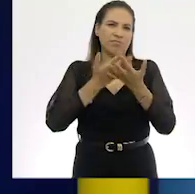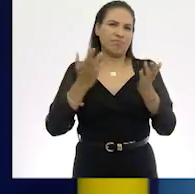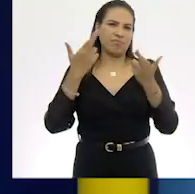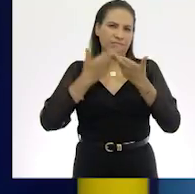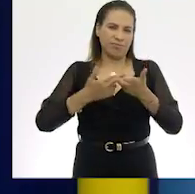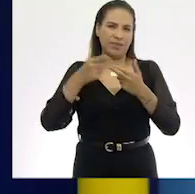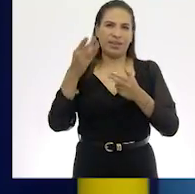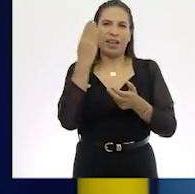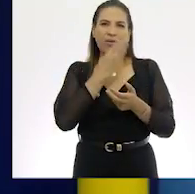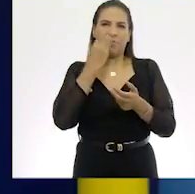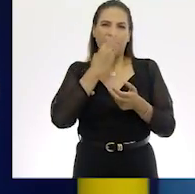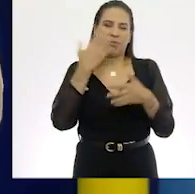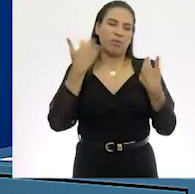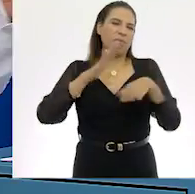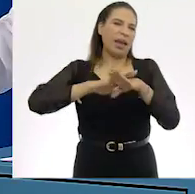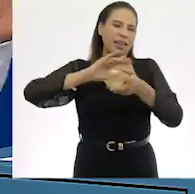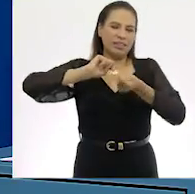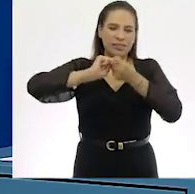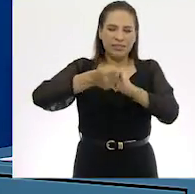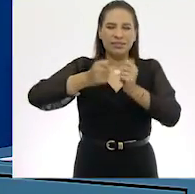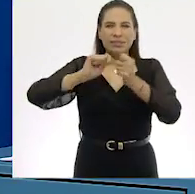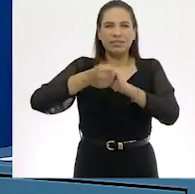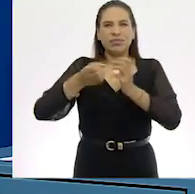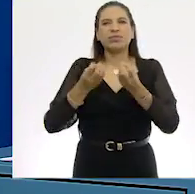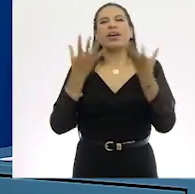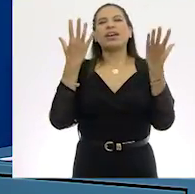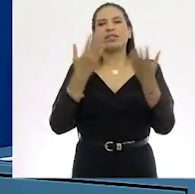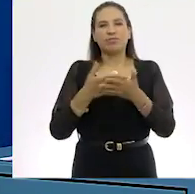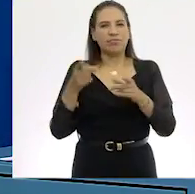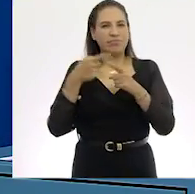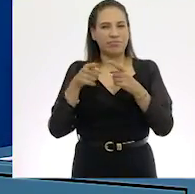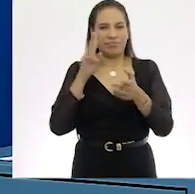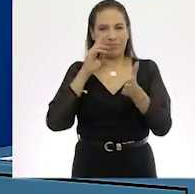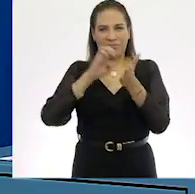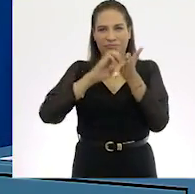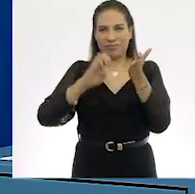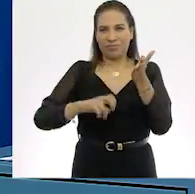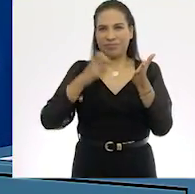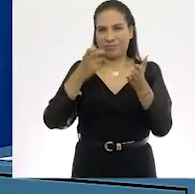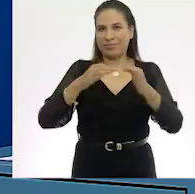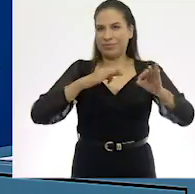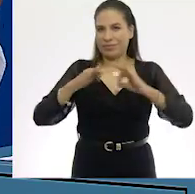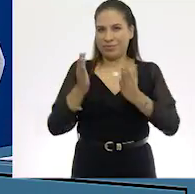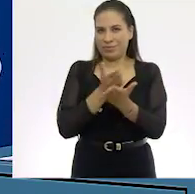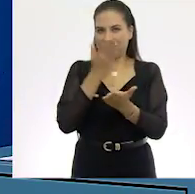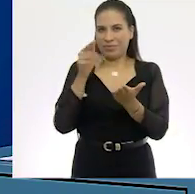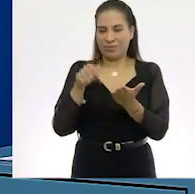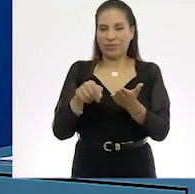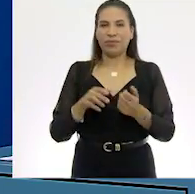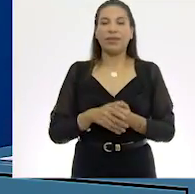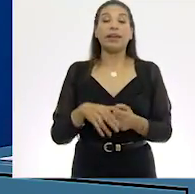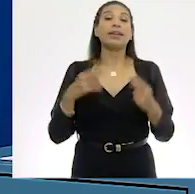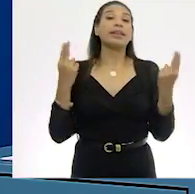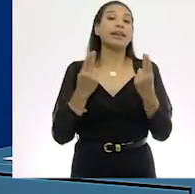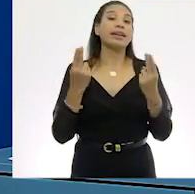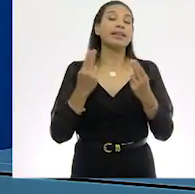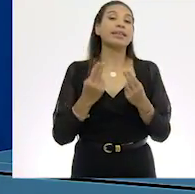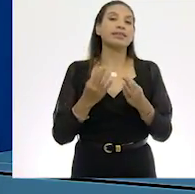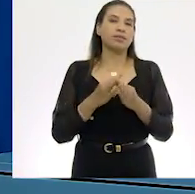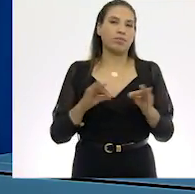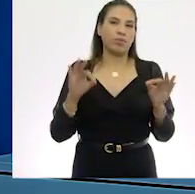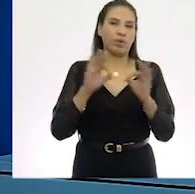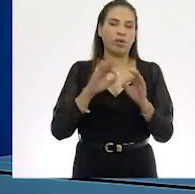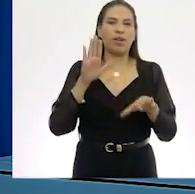más traducido. Claro, es el libro más traducido. Es un ejemplo de este trabajo. Es muy importante y necesario que